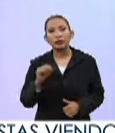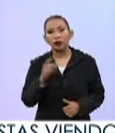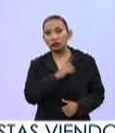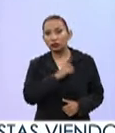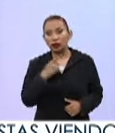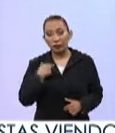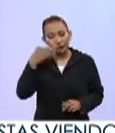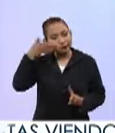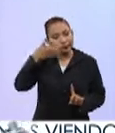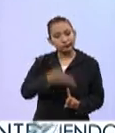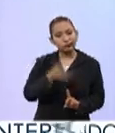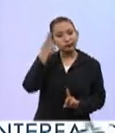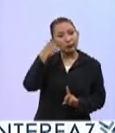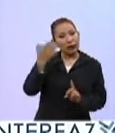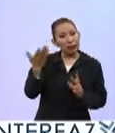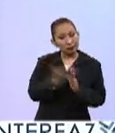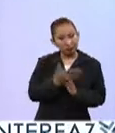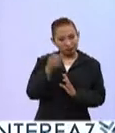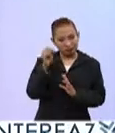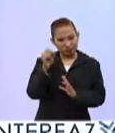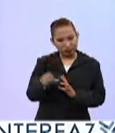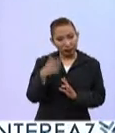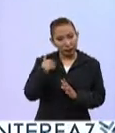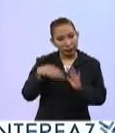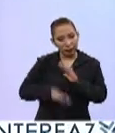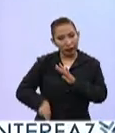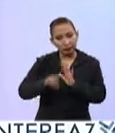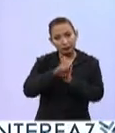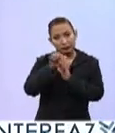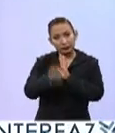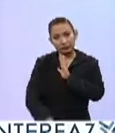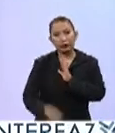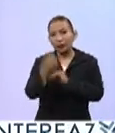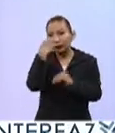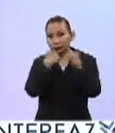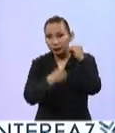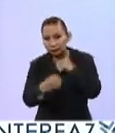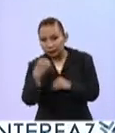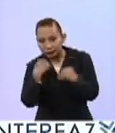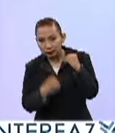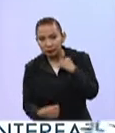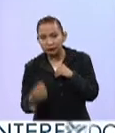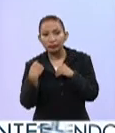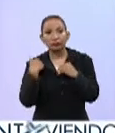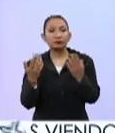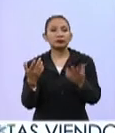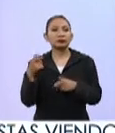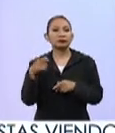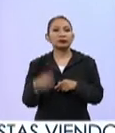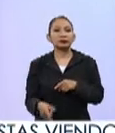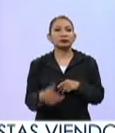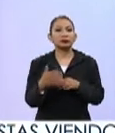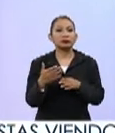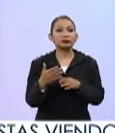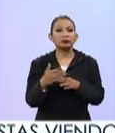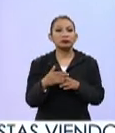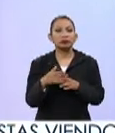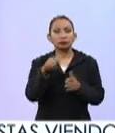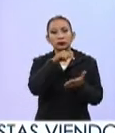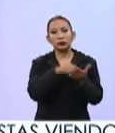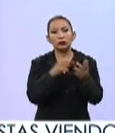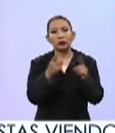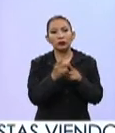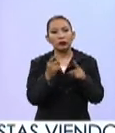hay que concentrarse en la parte básica, que es que tengan alimento, que tengan, por supuesto,